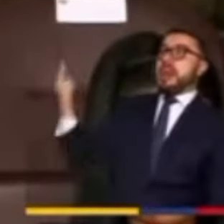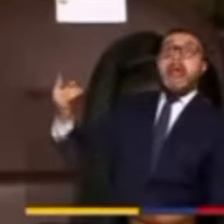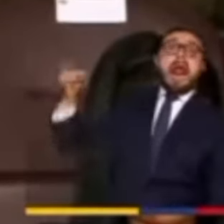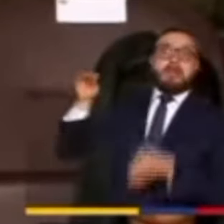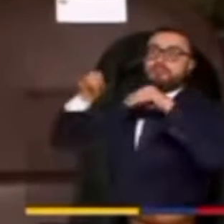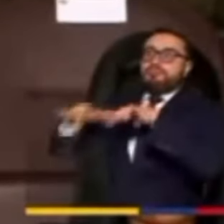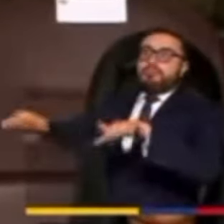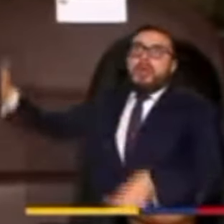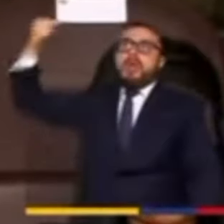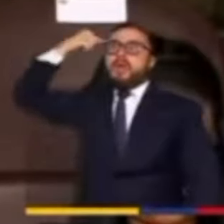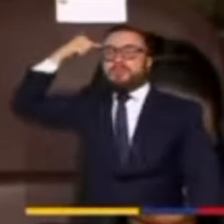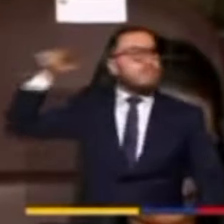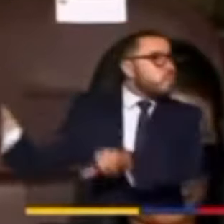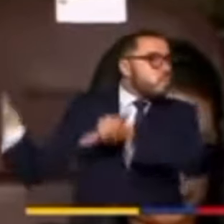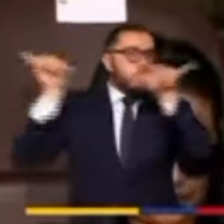algo quedará.